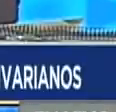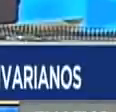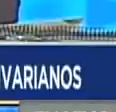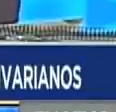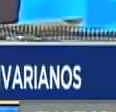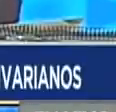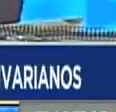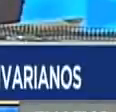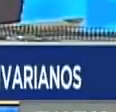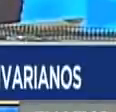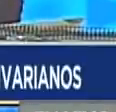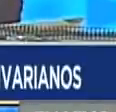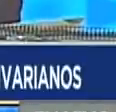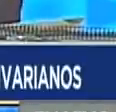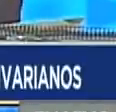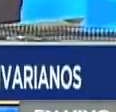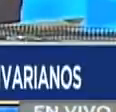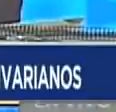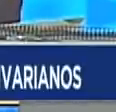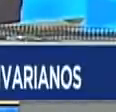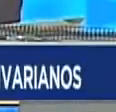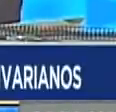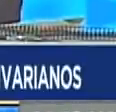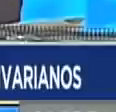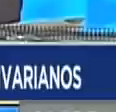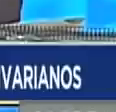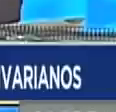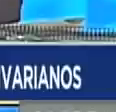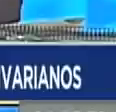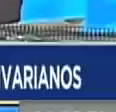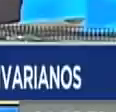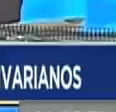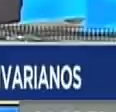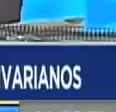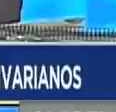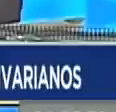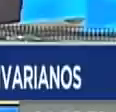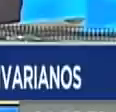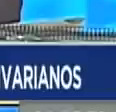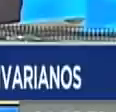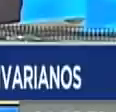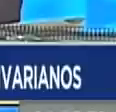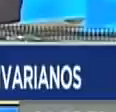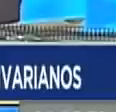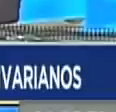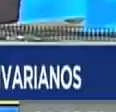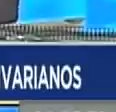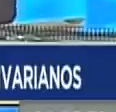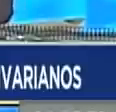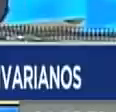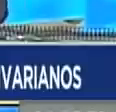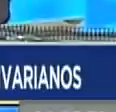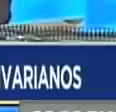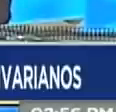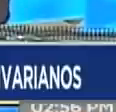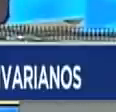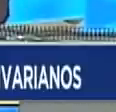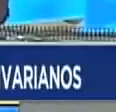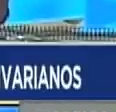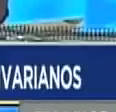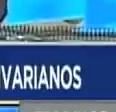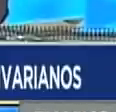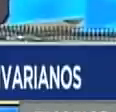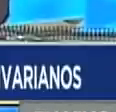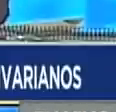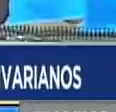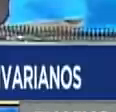la historia de nuestra República, y no dudamos en decir que es uno de los bloqueos más brutales que